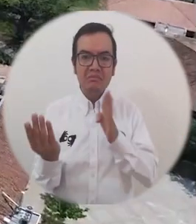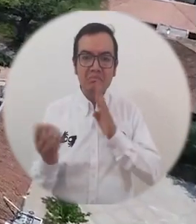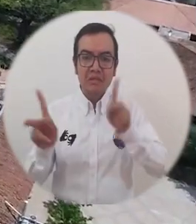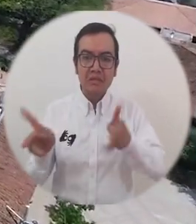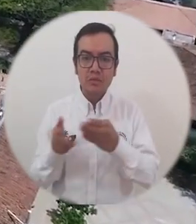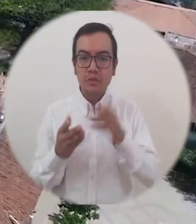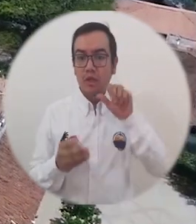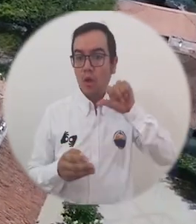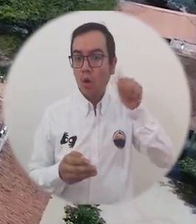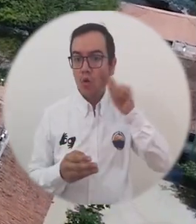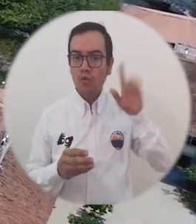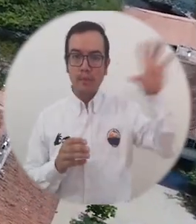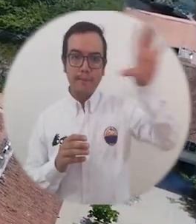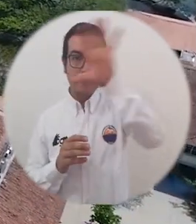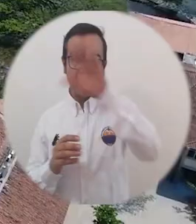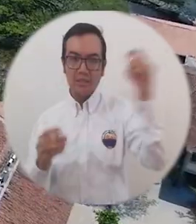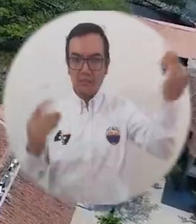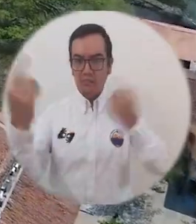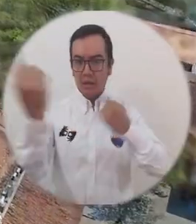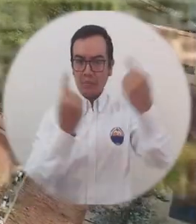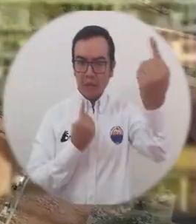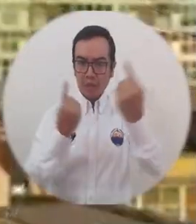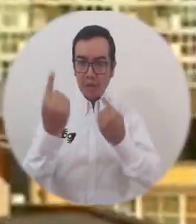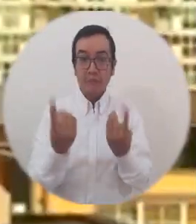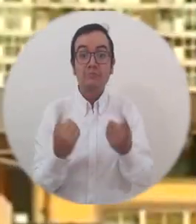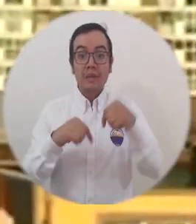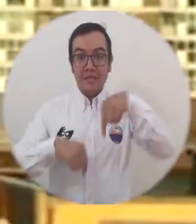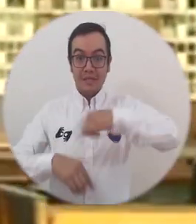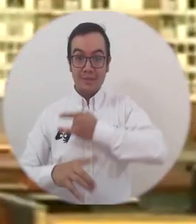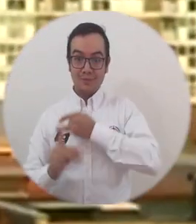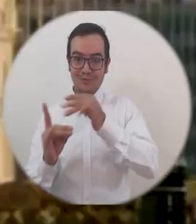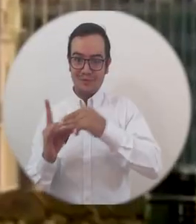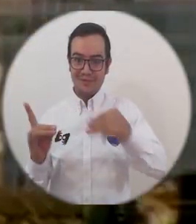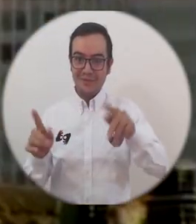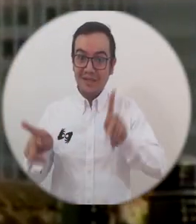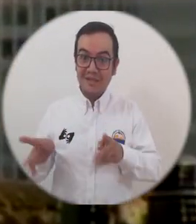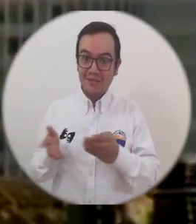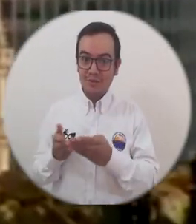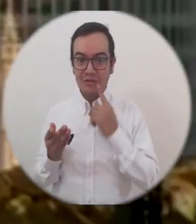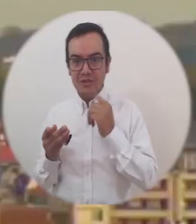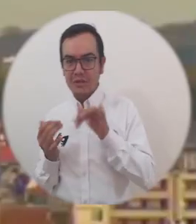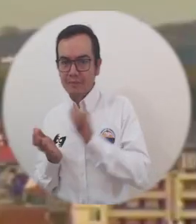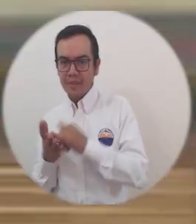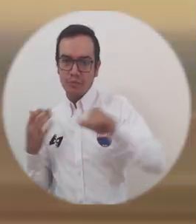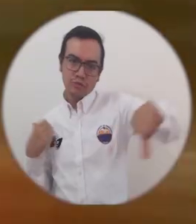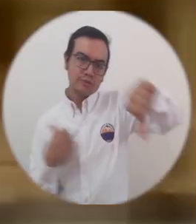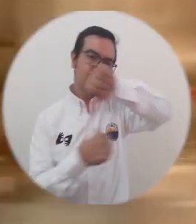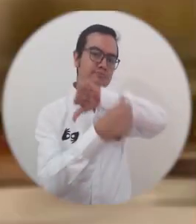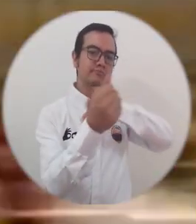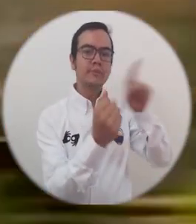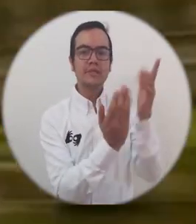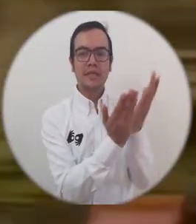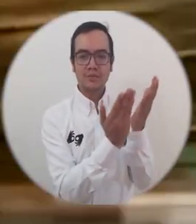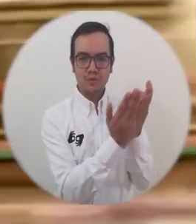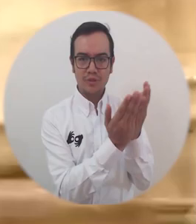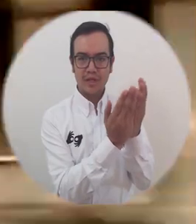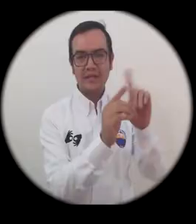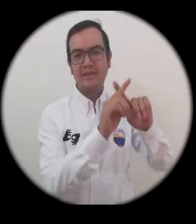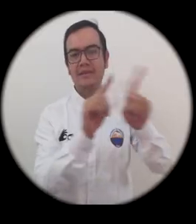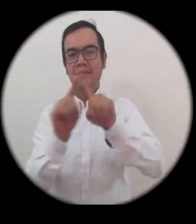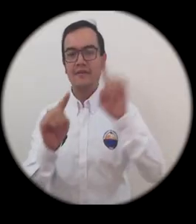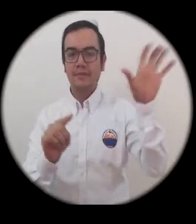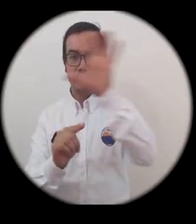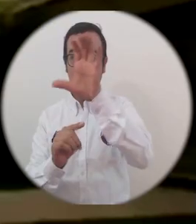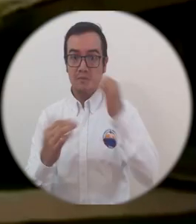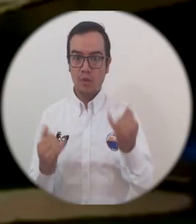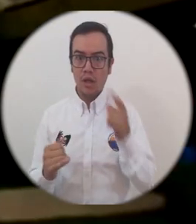del magdalena con el fin de realizar un intercambio académico asimismo estudiantes de la alma mater viajan al exterior con el mismo propósito en el marco